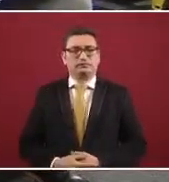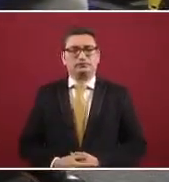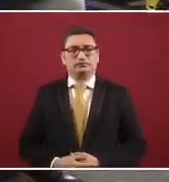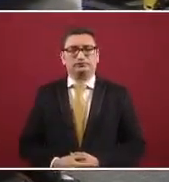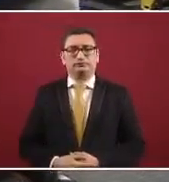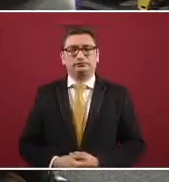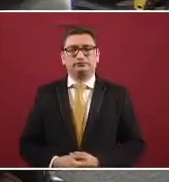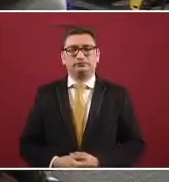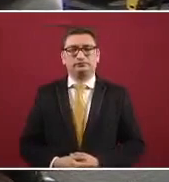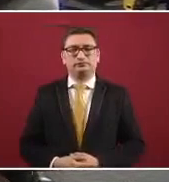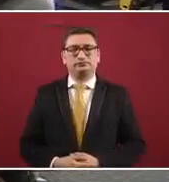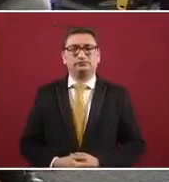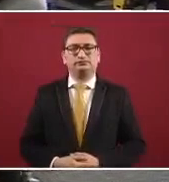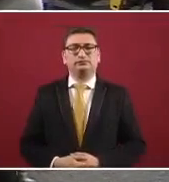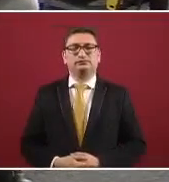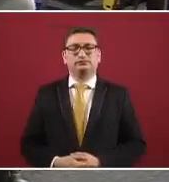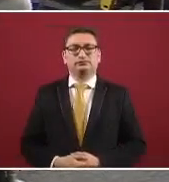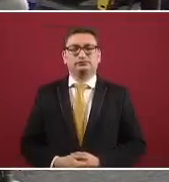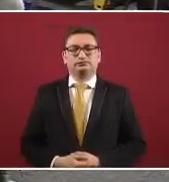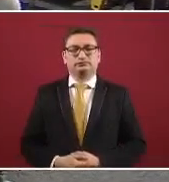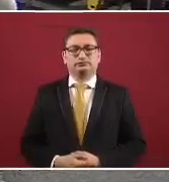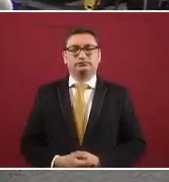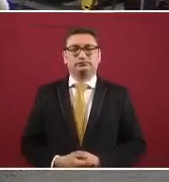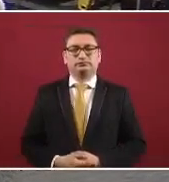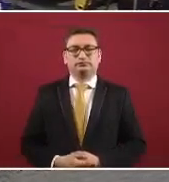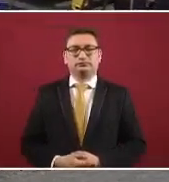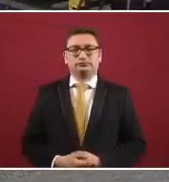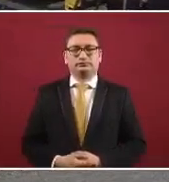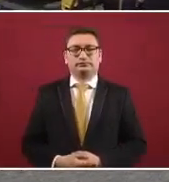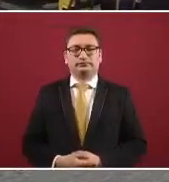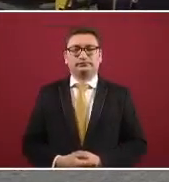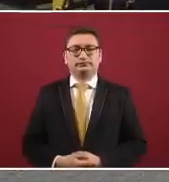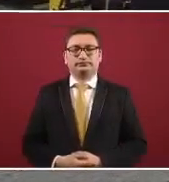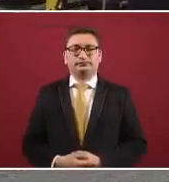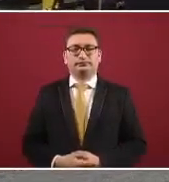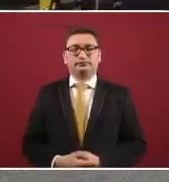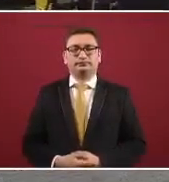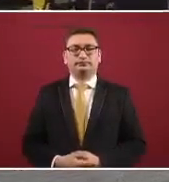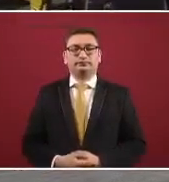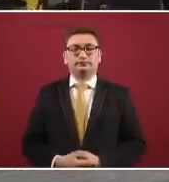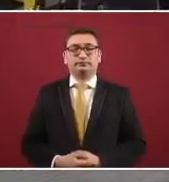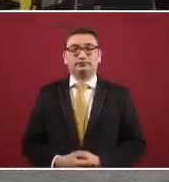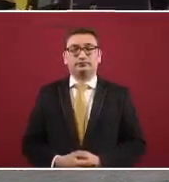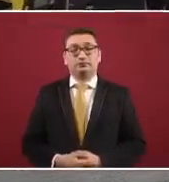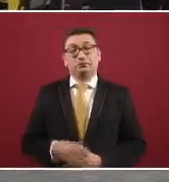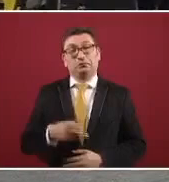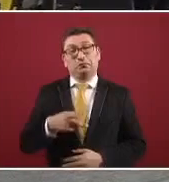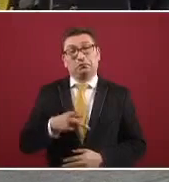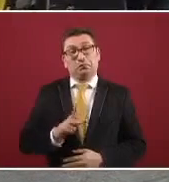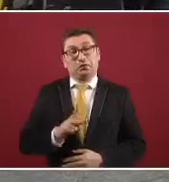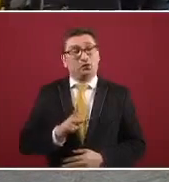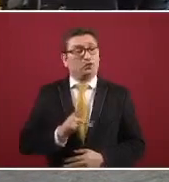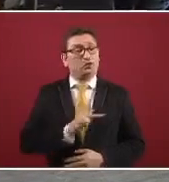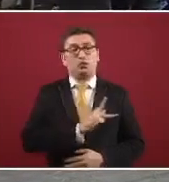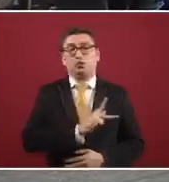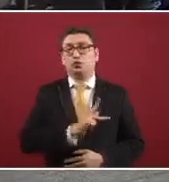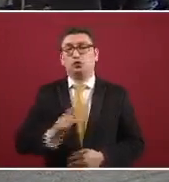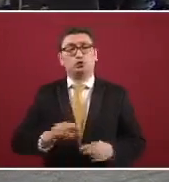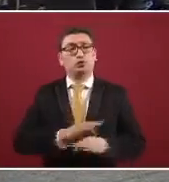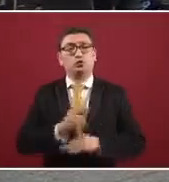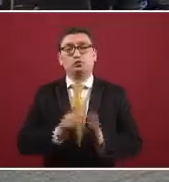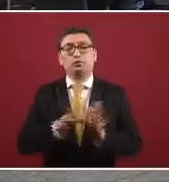las anteriores prácticas, pero también merecen respeto todos, todo el